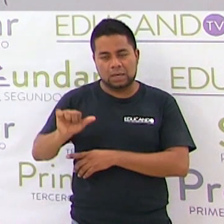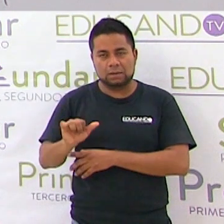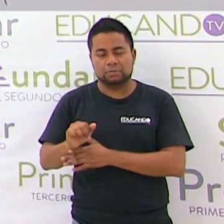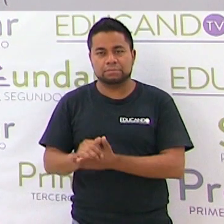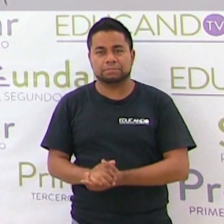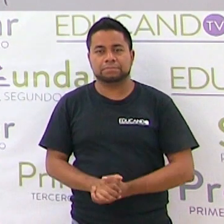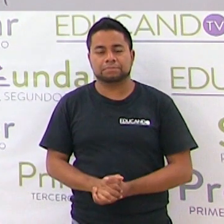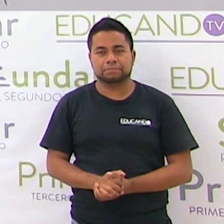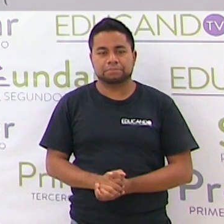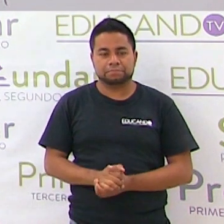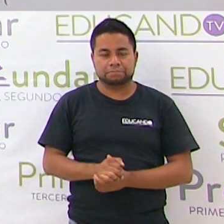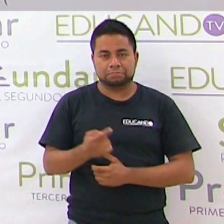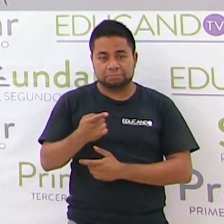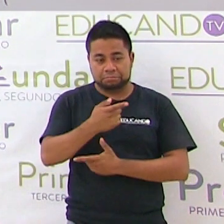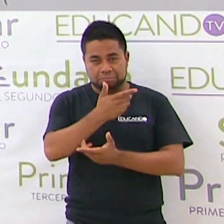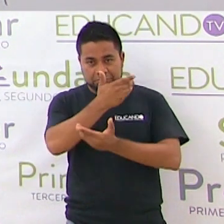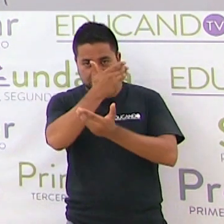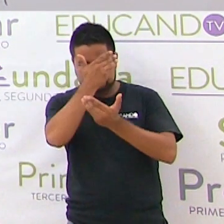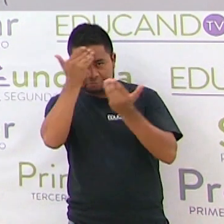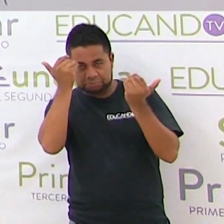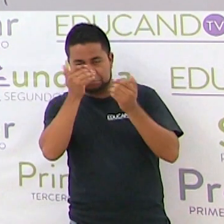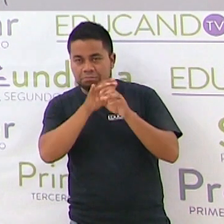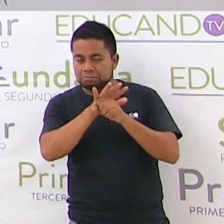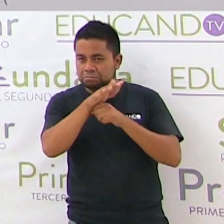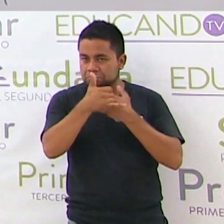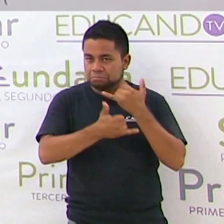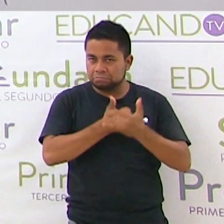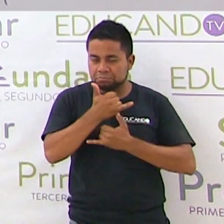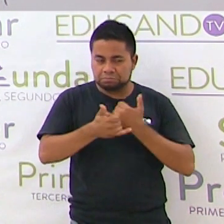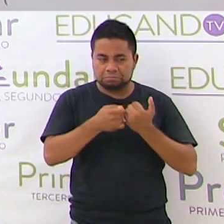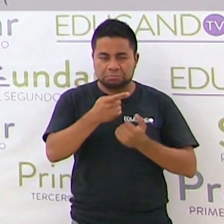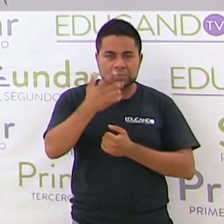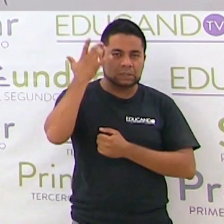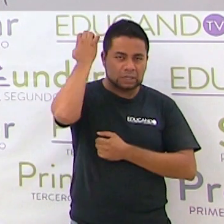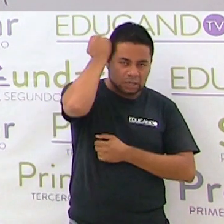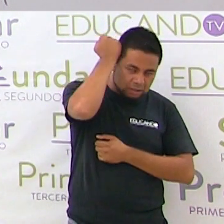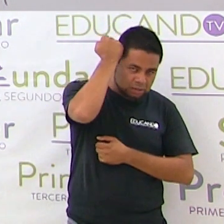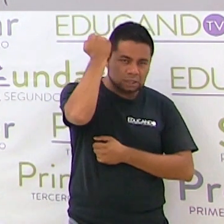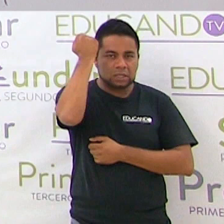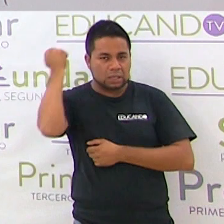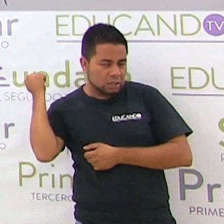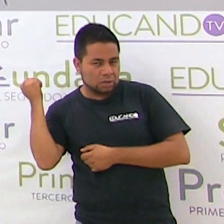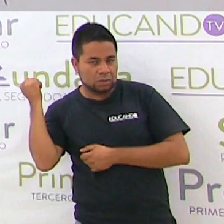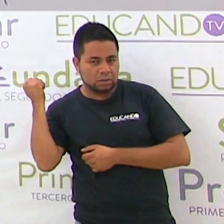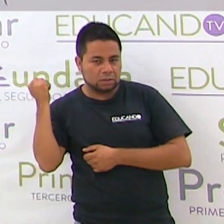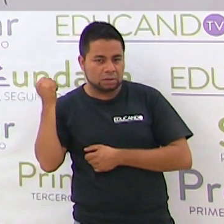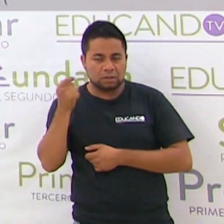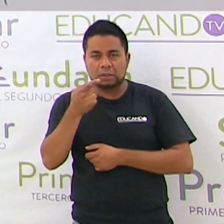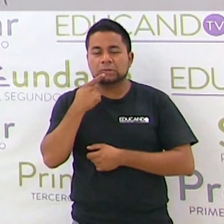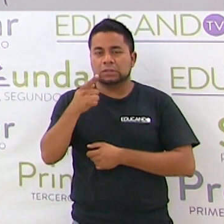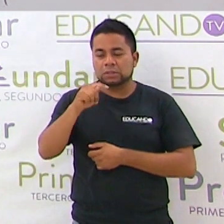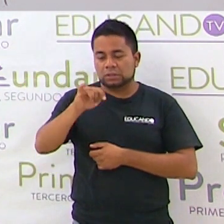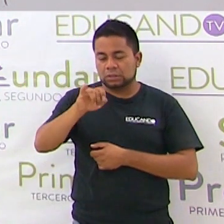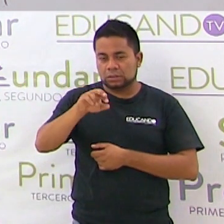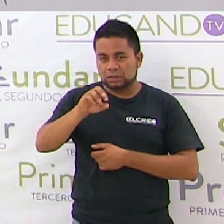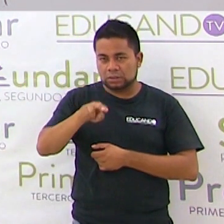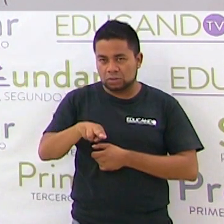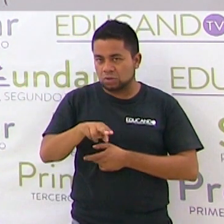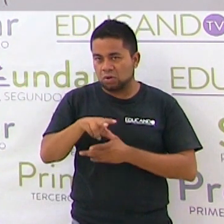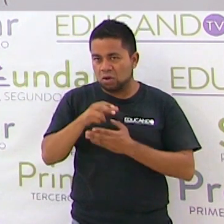¿Sí? Que no sabían qué jugar, le dieron un tirón de pelo. Pero ahí no dice tirón, ahí dice